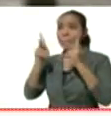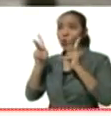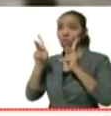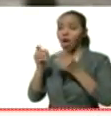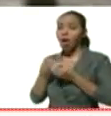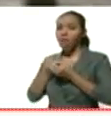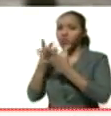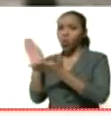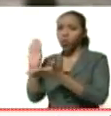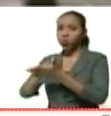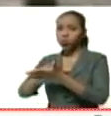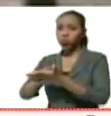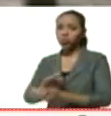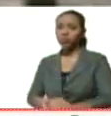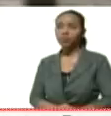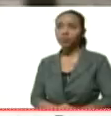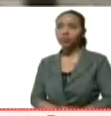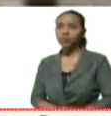expresado su posición